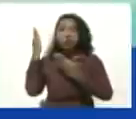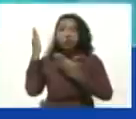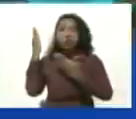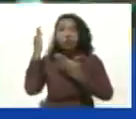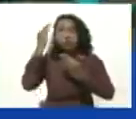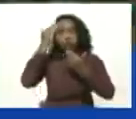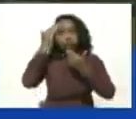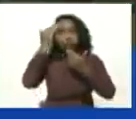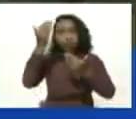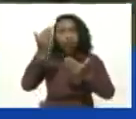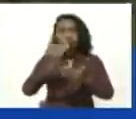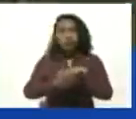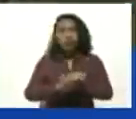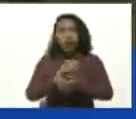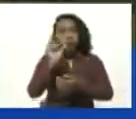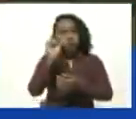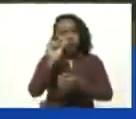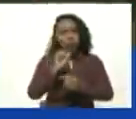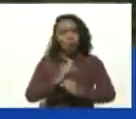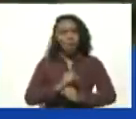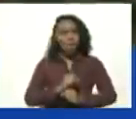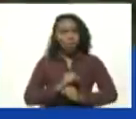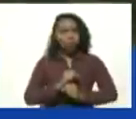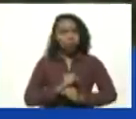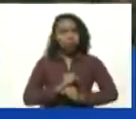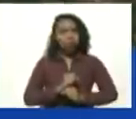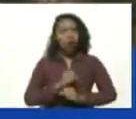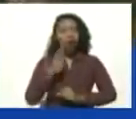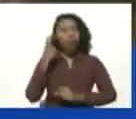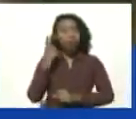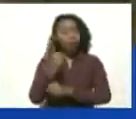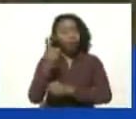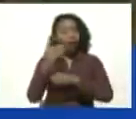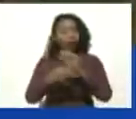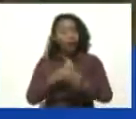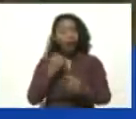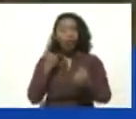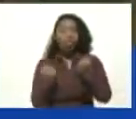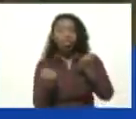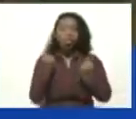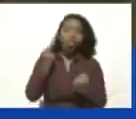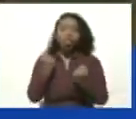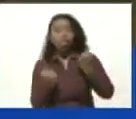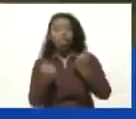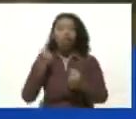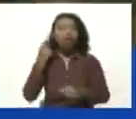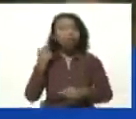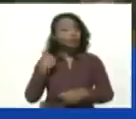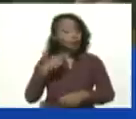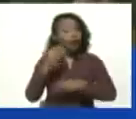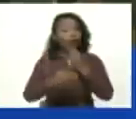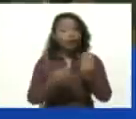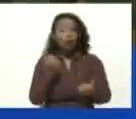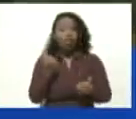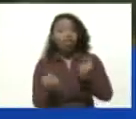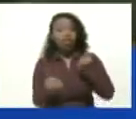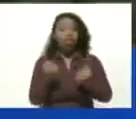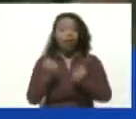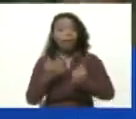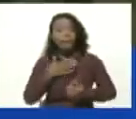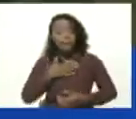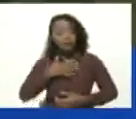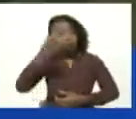Saludos, Rey. Está un poquito pasado de kilo. Tienes que hacer ejercicio, Rey. Tienes que hacer ejercicio, Rey. Mi